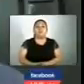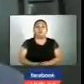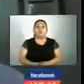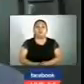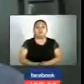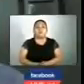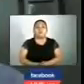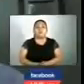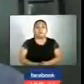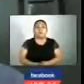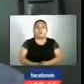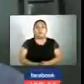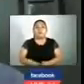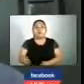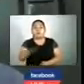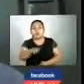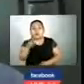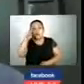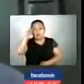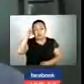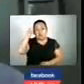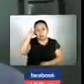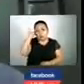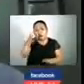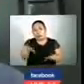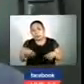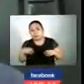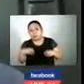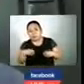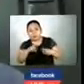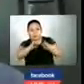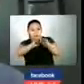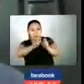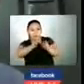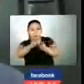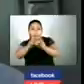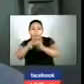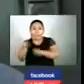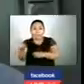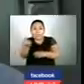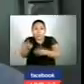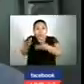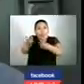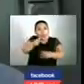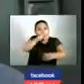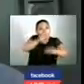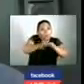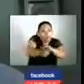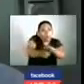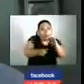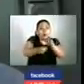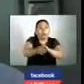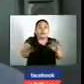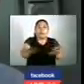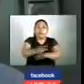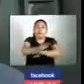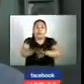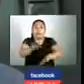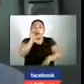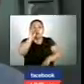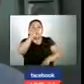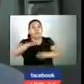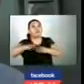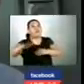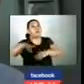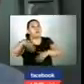todo se trata de amnistía se trata de acomodar a las últimas personas que quieren venir a Estados Unidos ni una sola mención del impacto